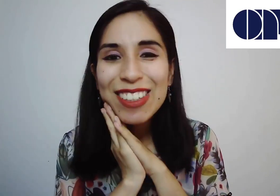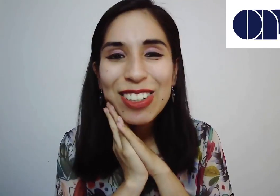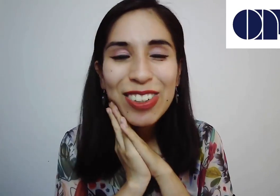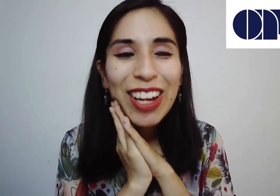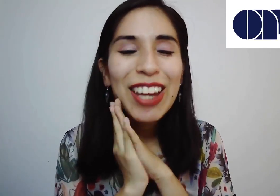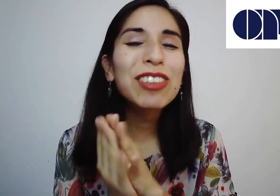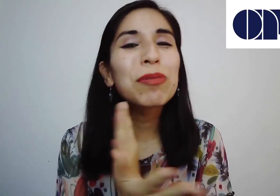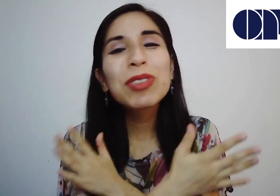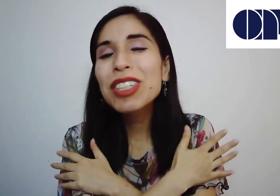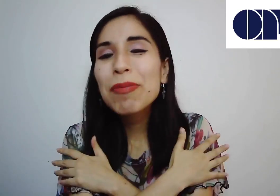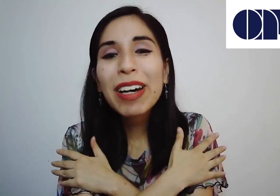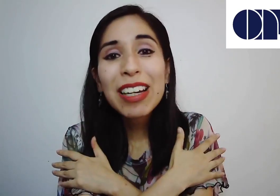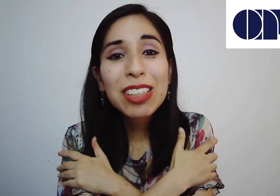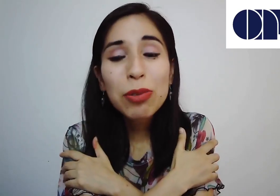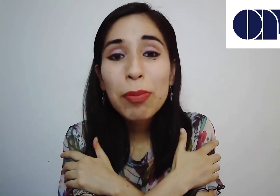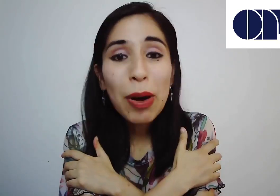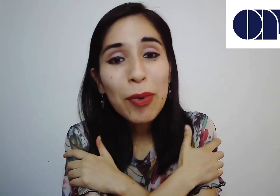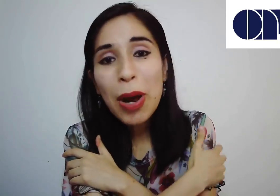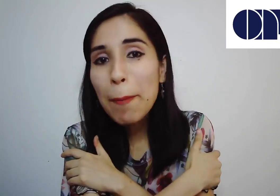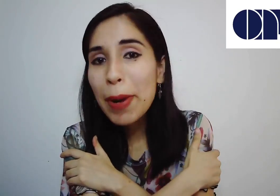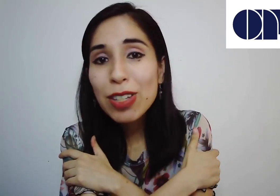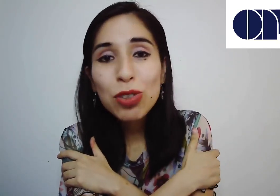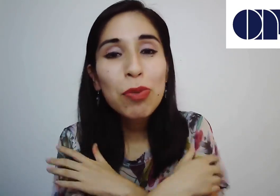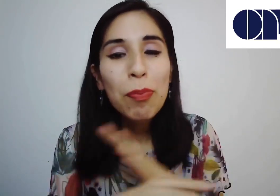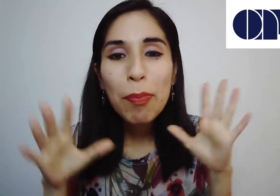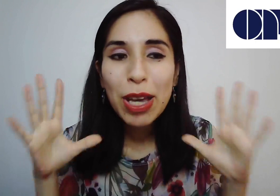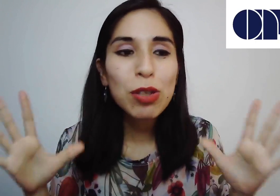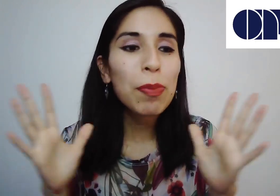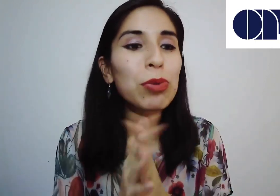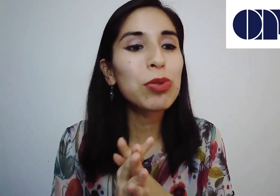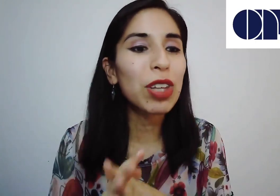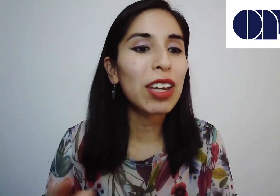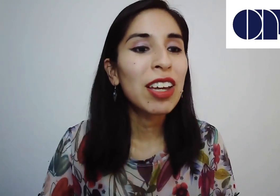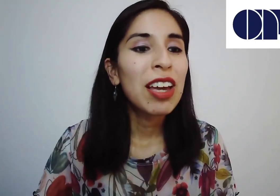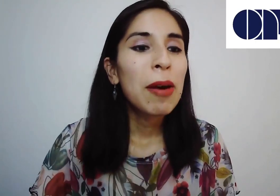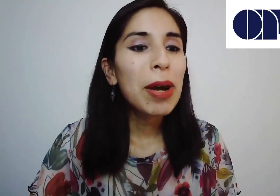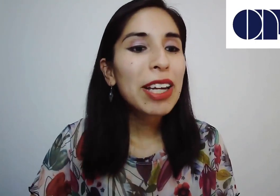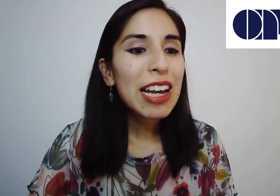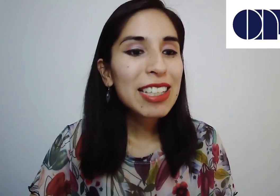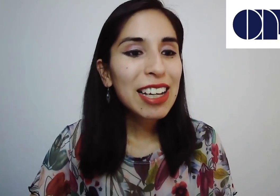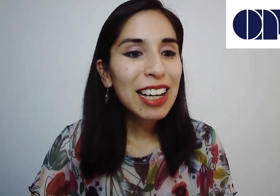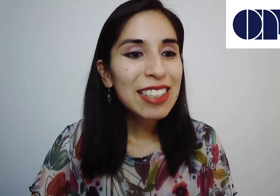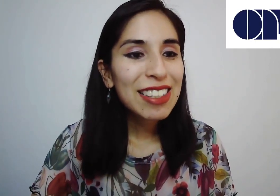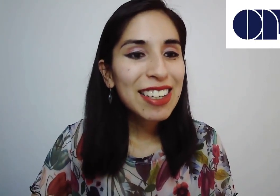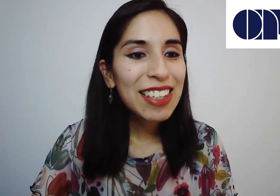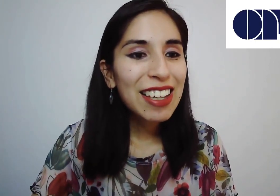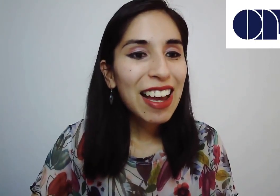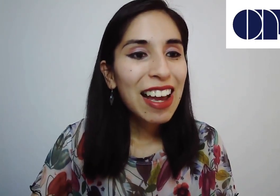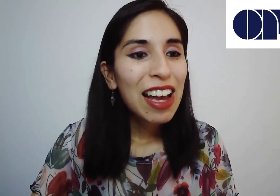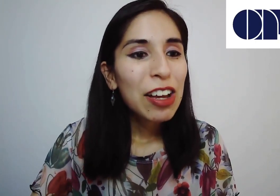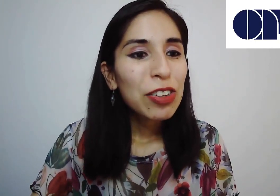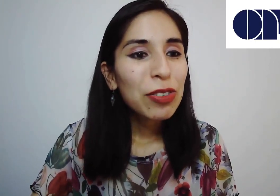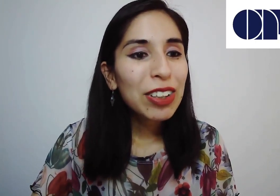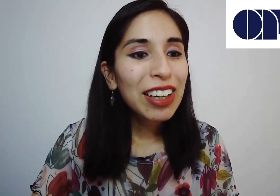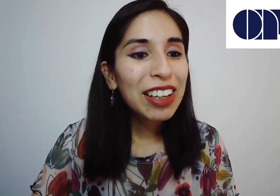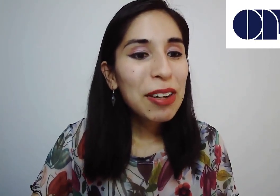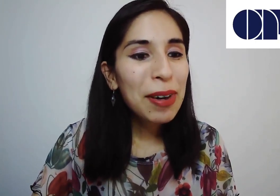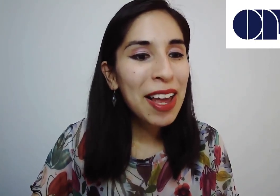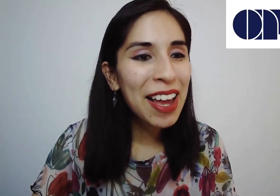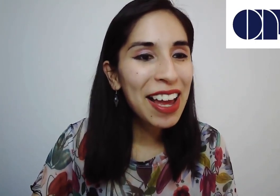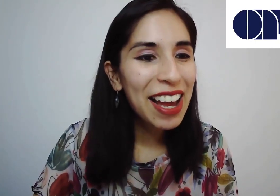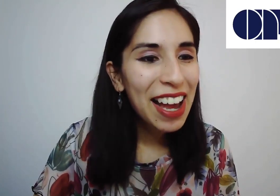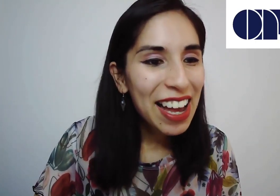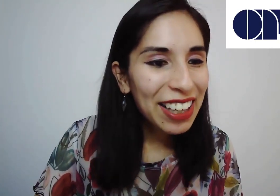gracias señor héctor muchísimas gracias un abrazo y un beso para usted mar y alicia castilla fue